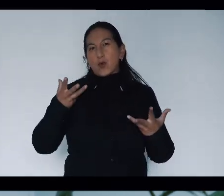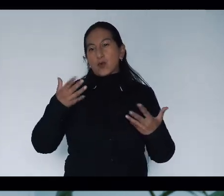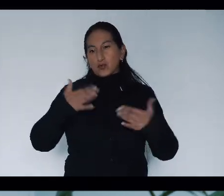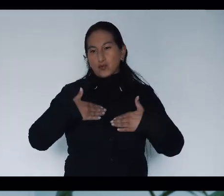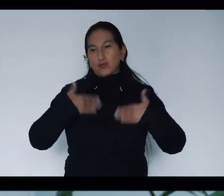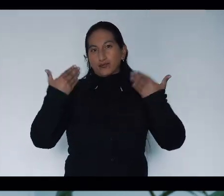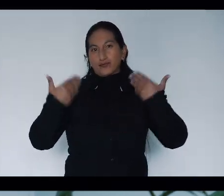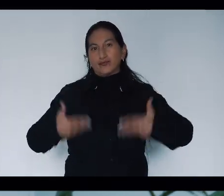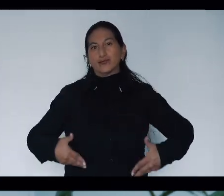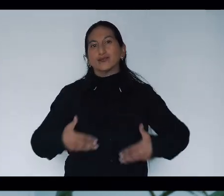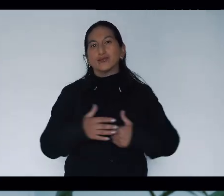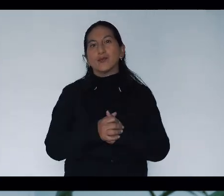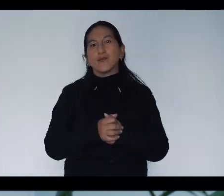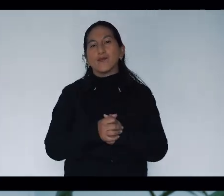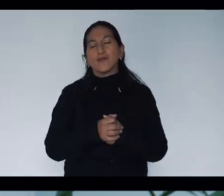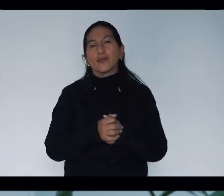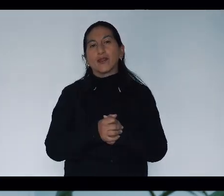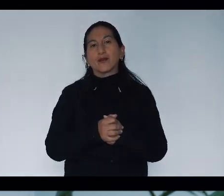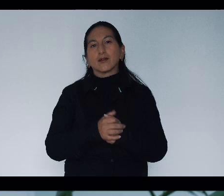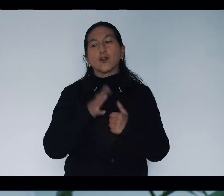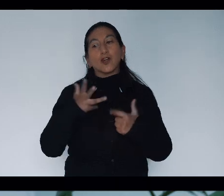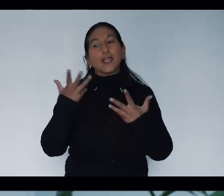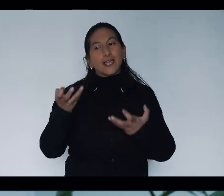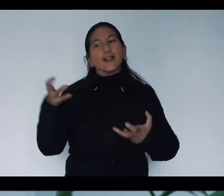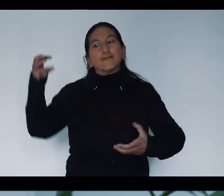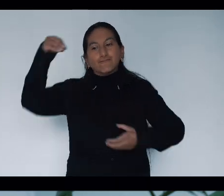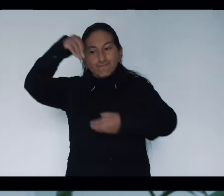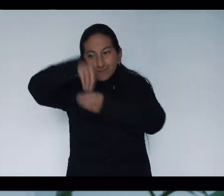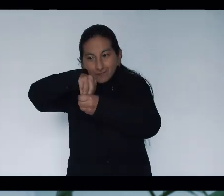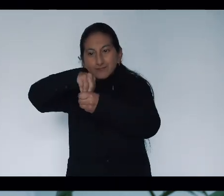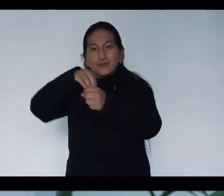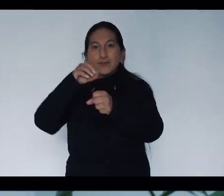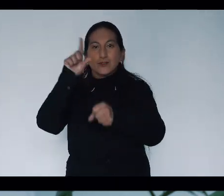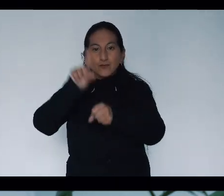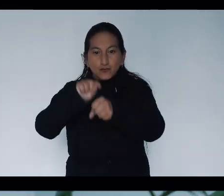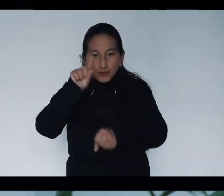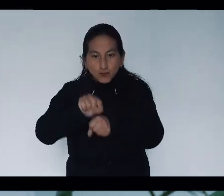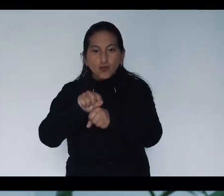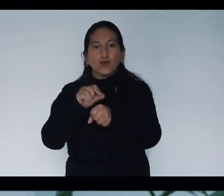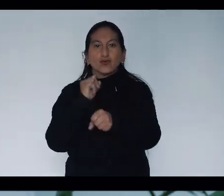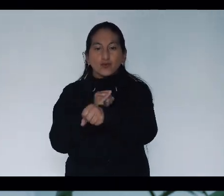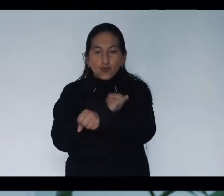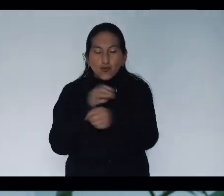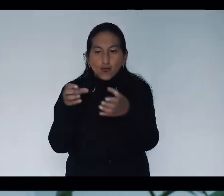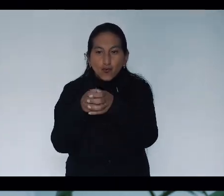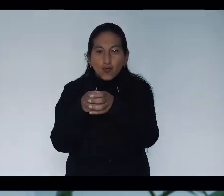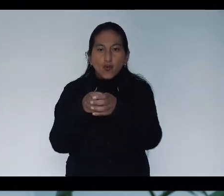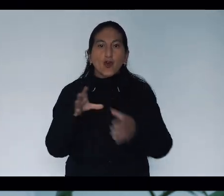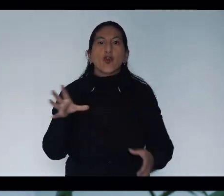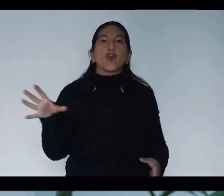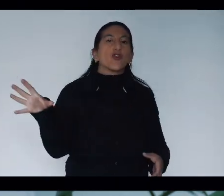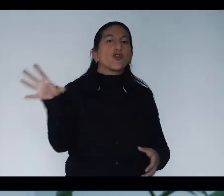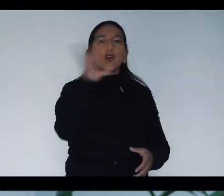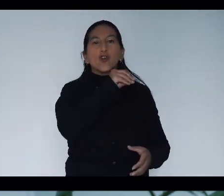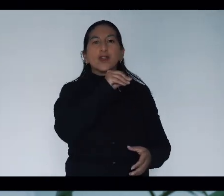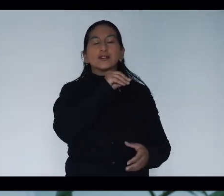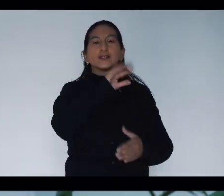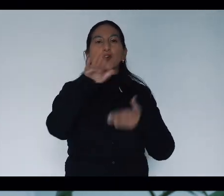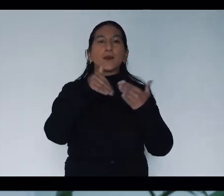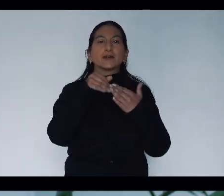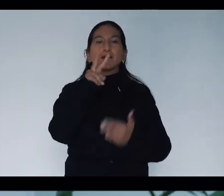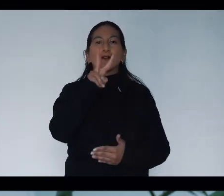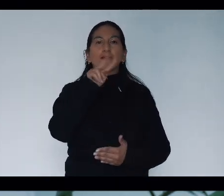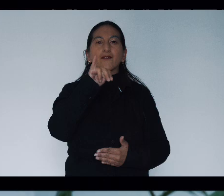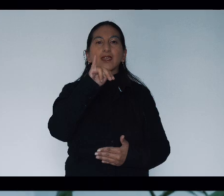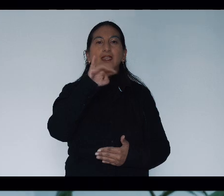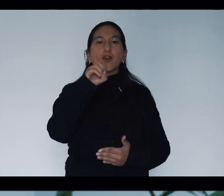parte de una organización, una fundación, mejor dicho, llamada Todas Somos Violetas. En